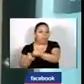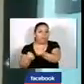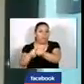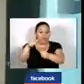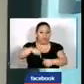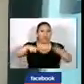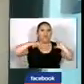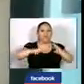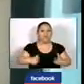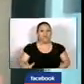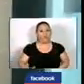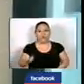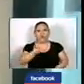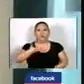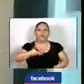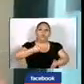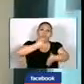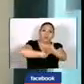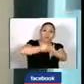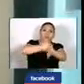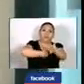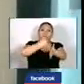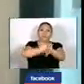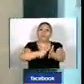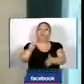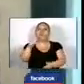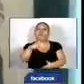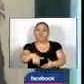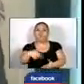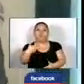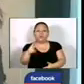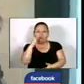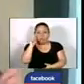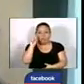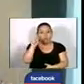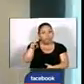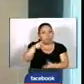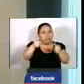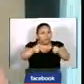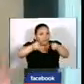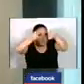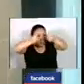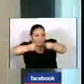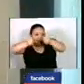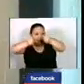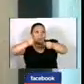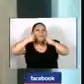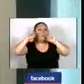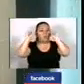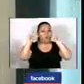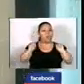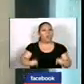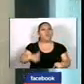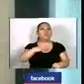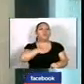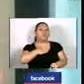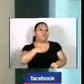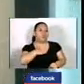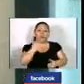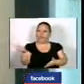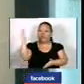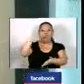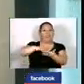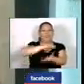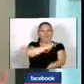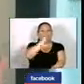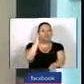Y es por eso que estamos luchando, por ella, por todas las que ahora mismo están criminalizadas, para que puedan haber medidas de no repetición, pero